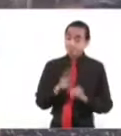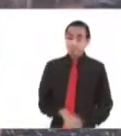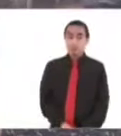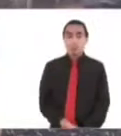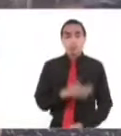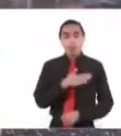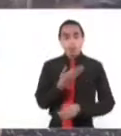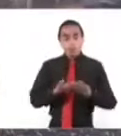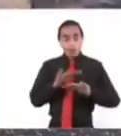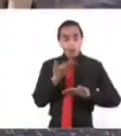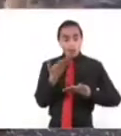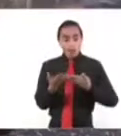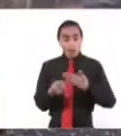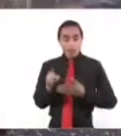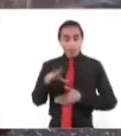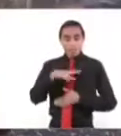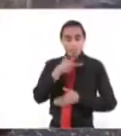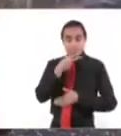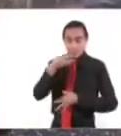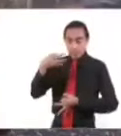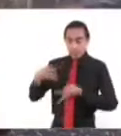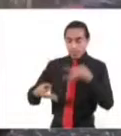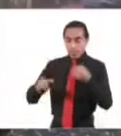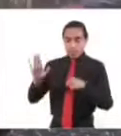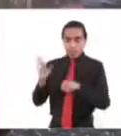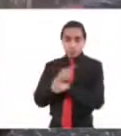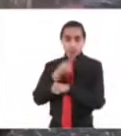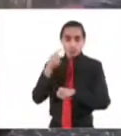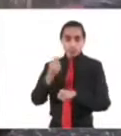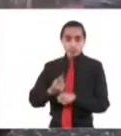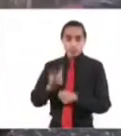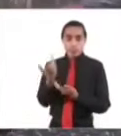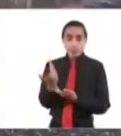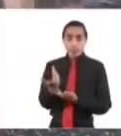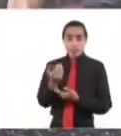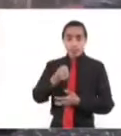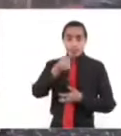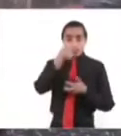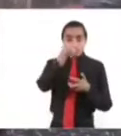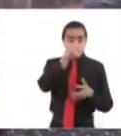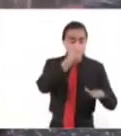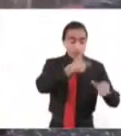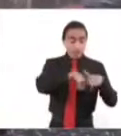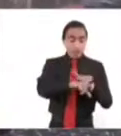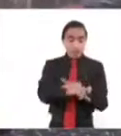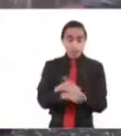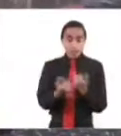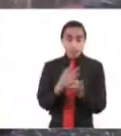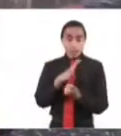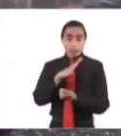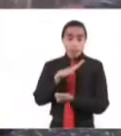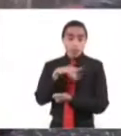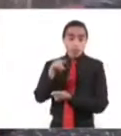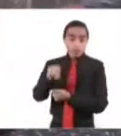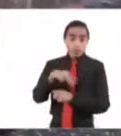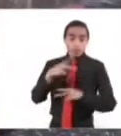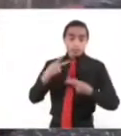juzgando por desvío de recursos, por cooperación con el